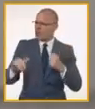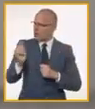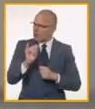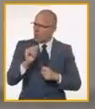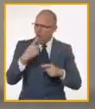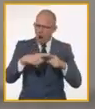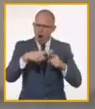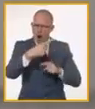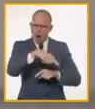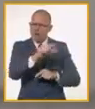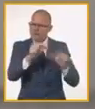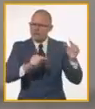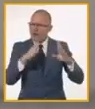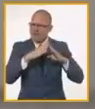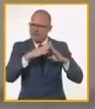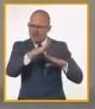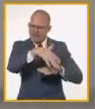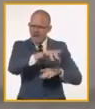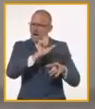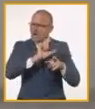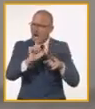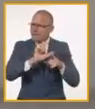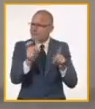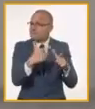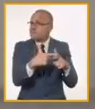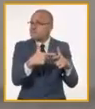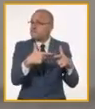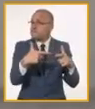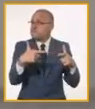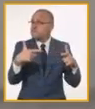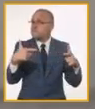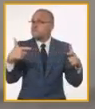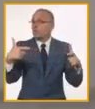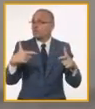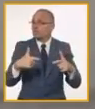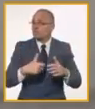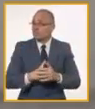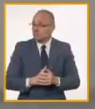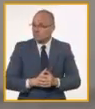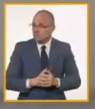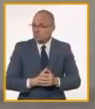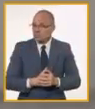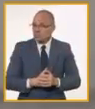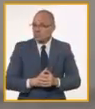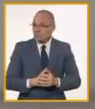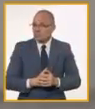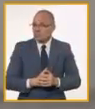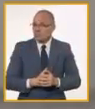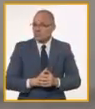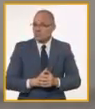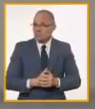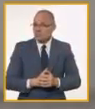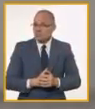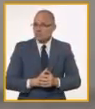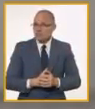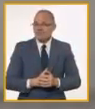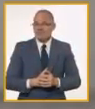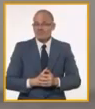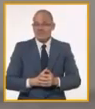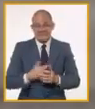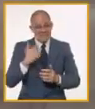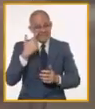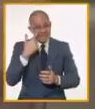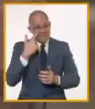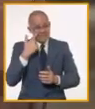sino también y fundamentalmente a la población de la zona, que en muchos